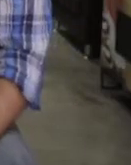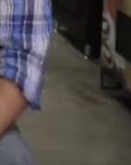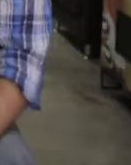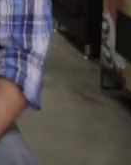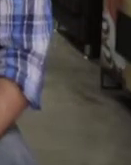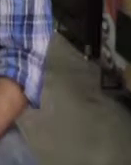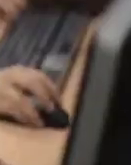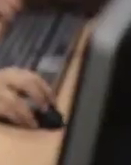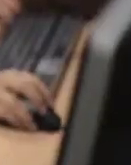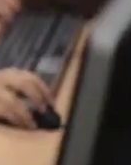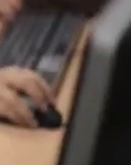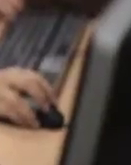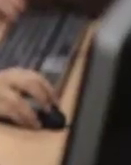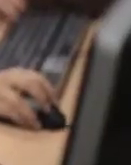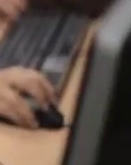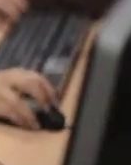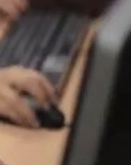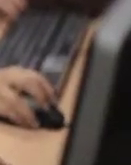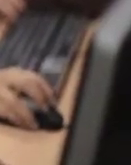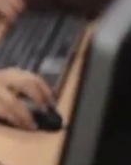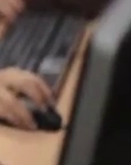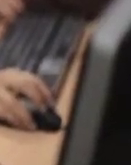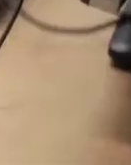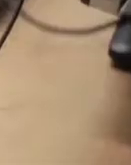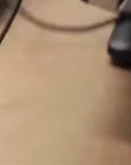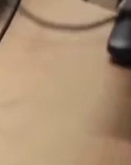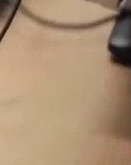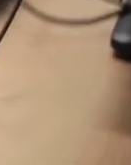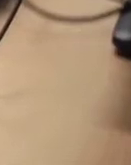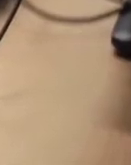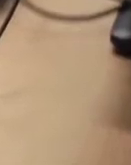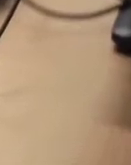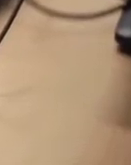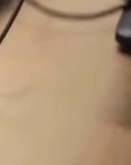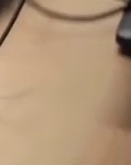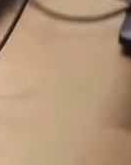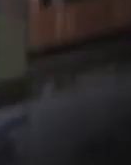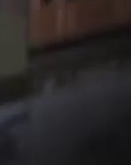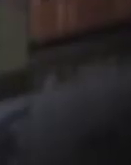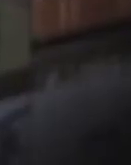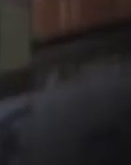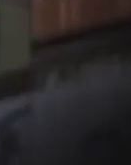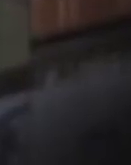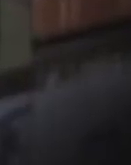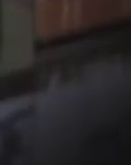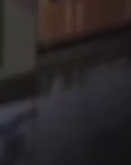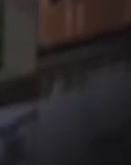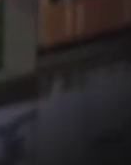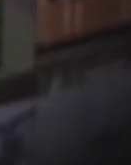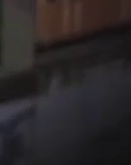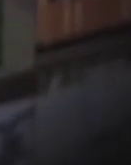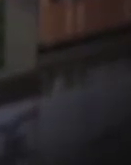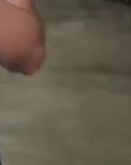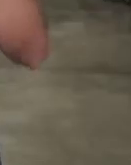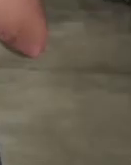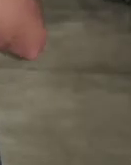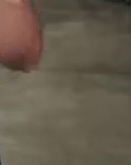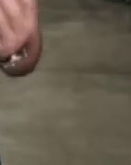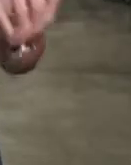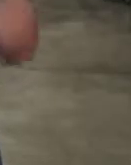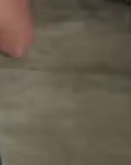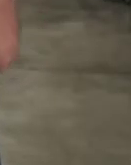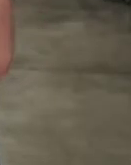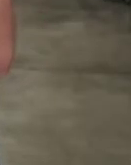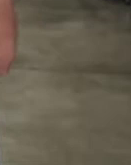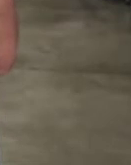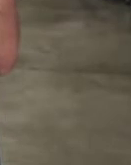la industria como tal. Entonces están viniendo porque también es algo que tienen que añadir a su portafolio de servicios. A mí, si